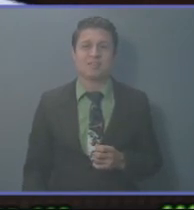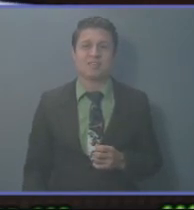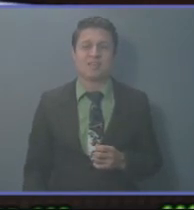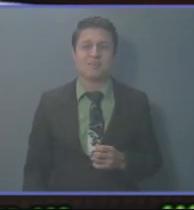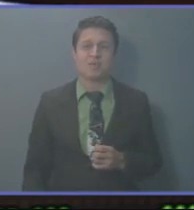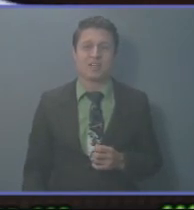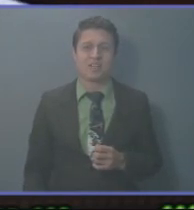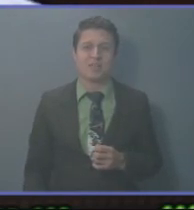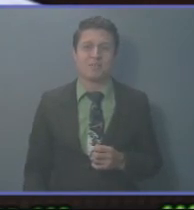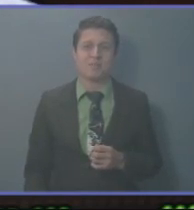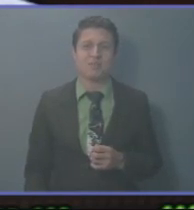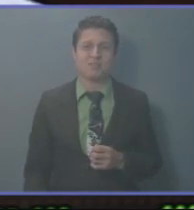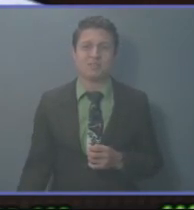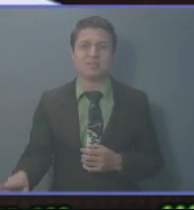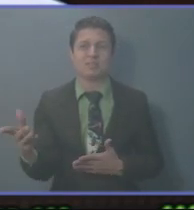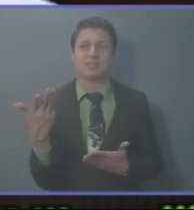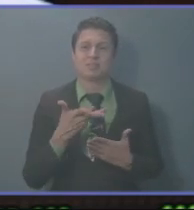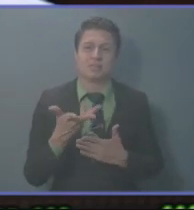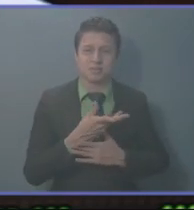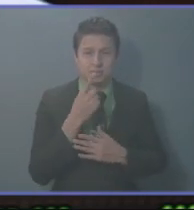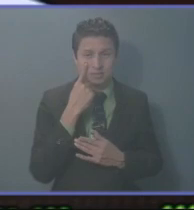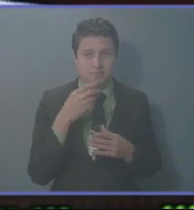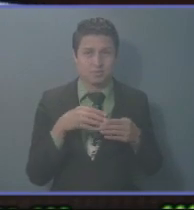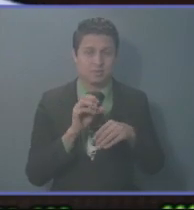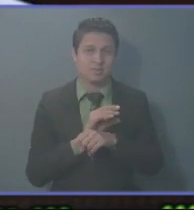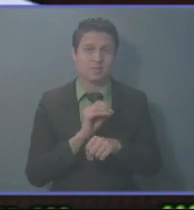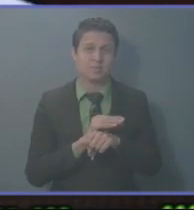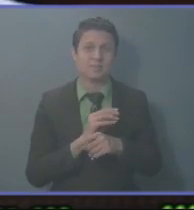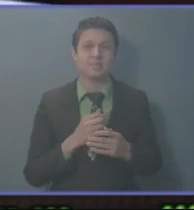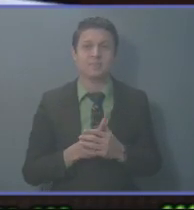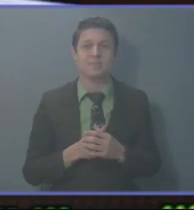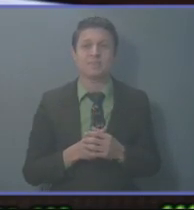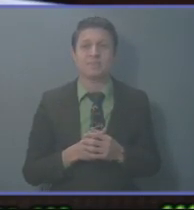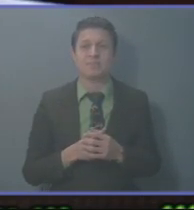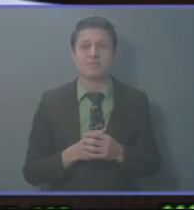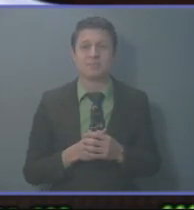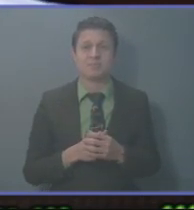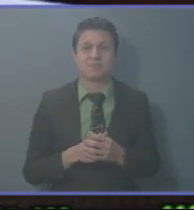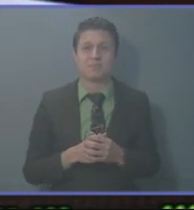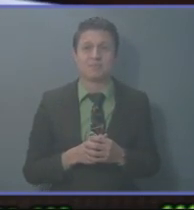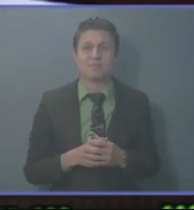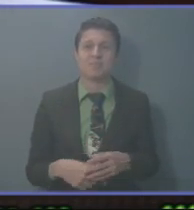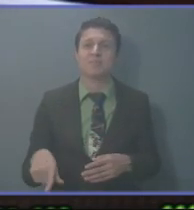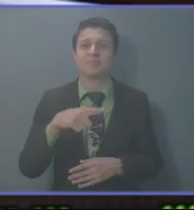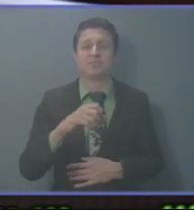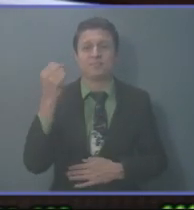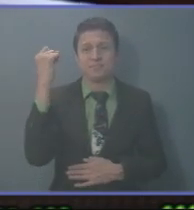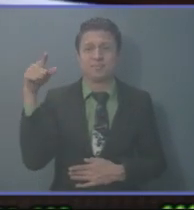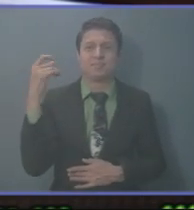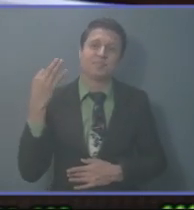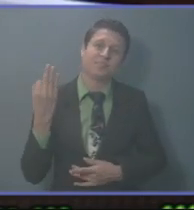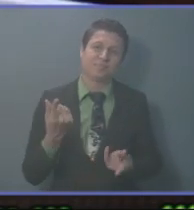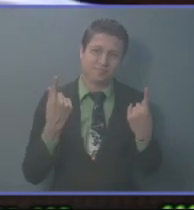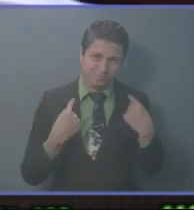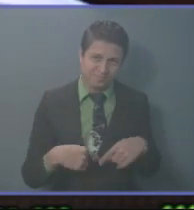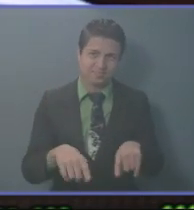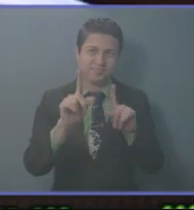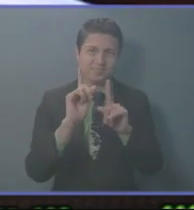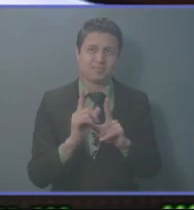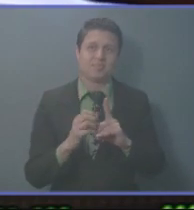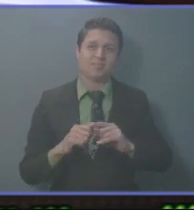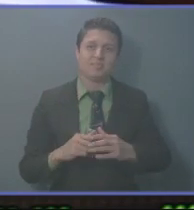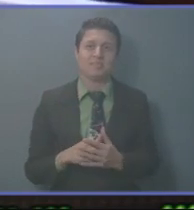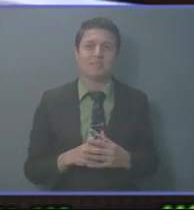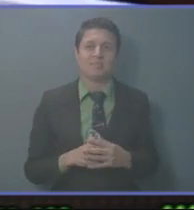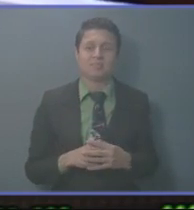comparte la advertencia del Banco Central de Reserva y, por tanto, continuará vigente el artículo 3